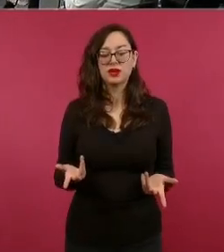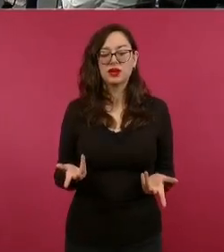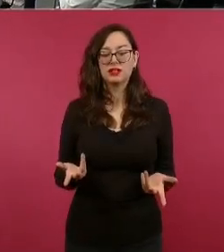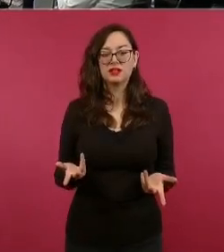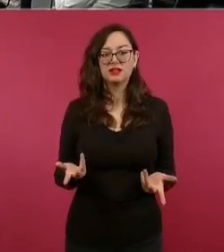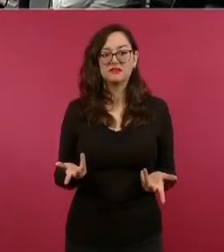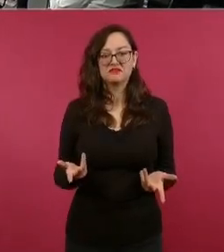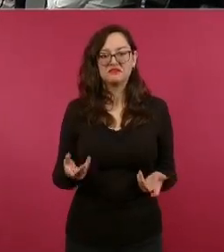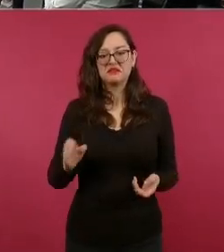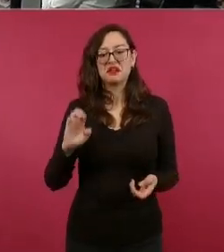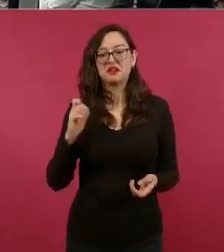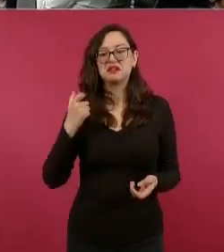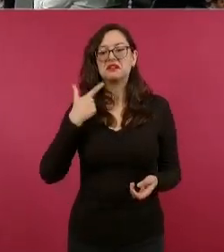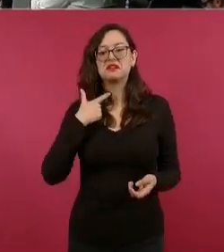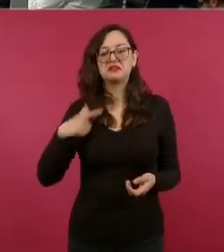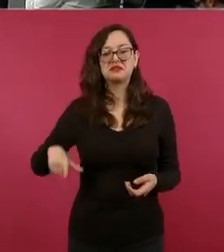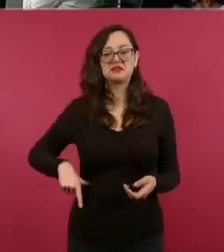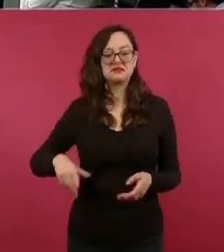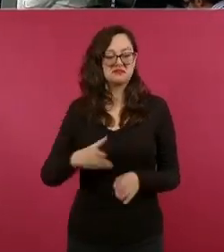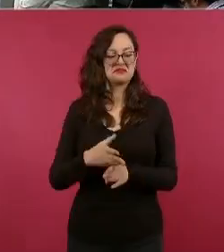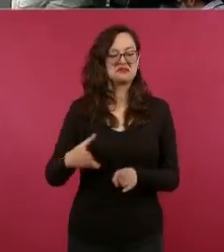embotellados y